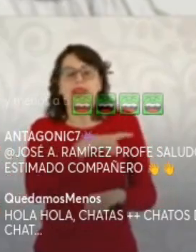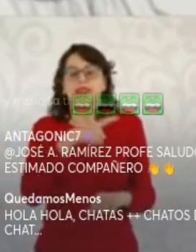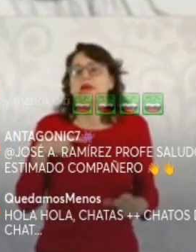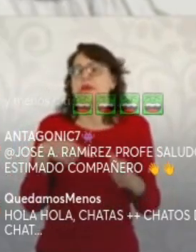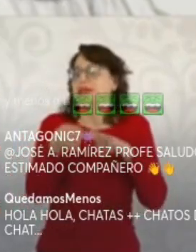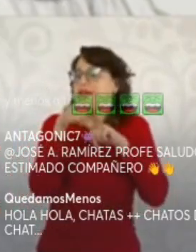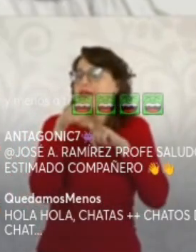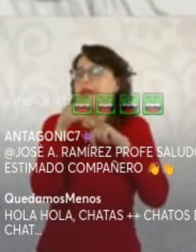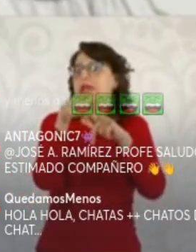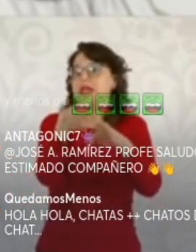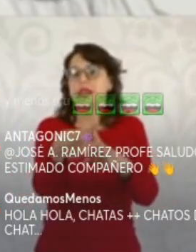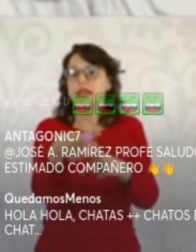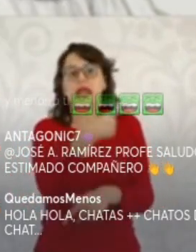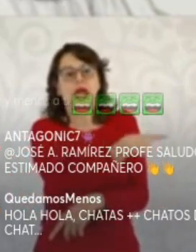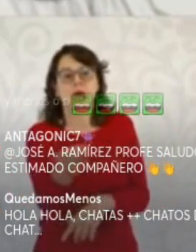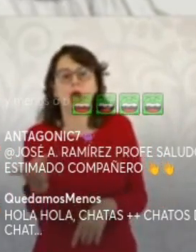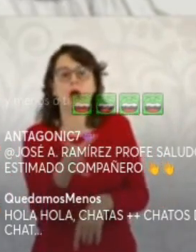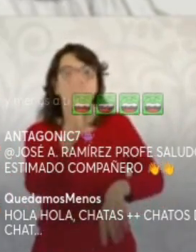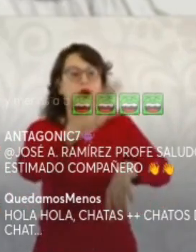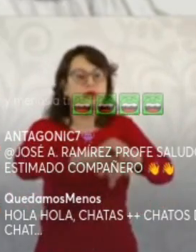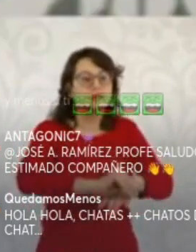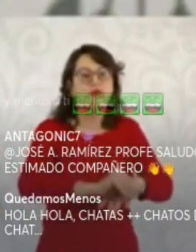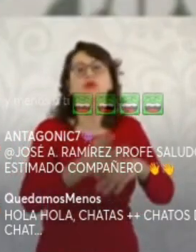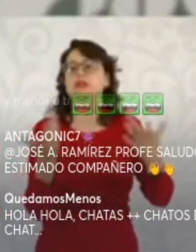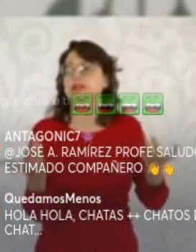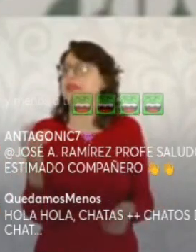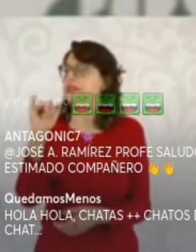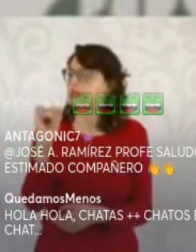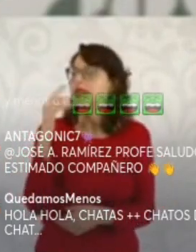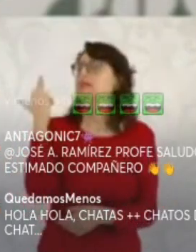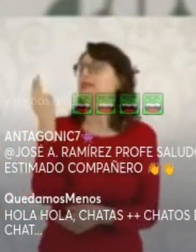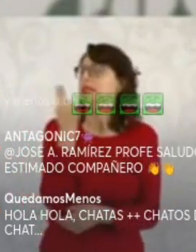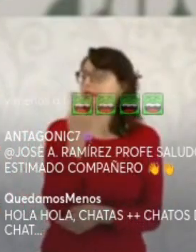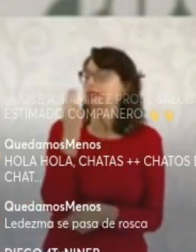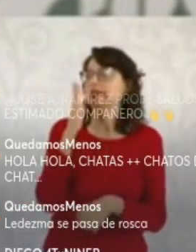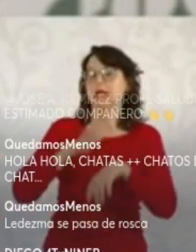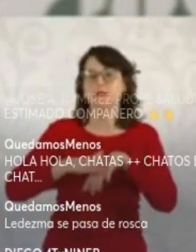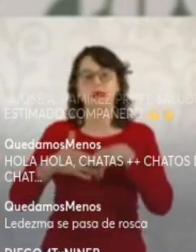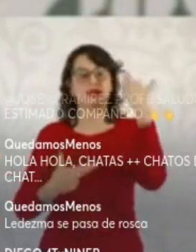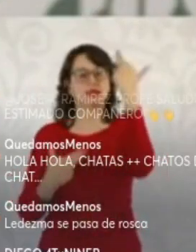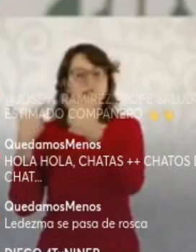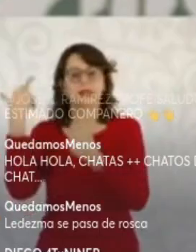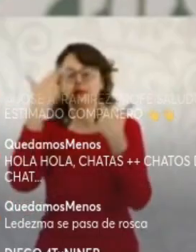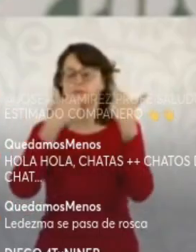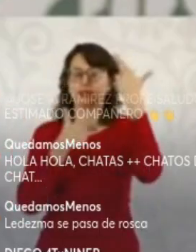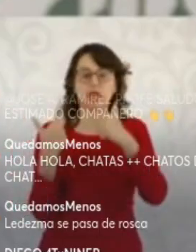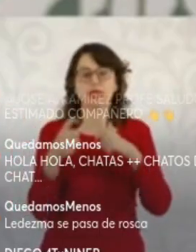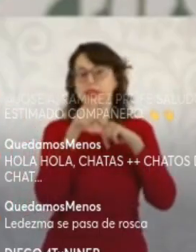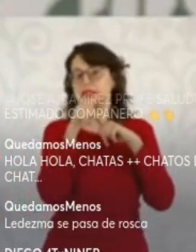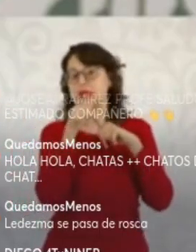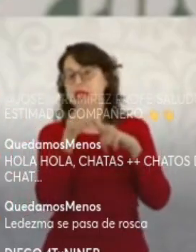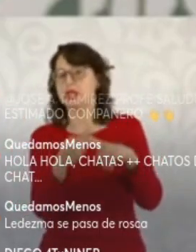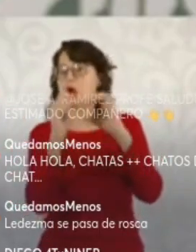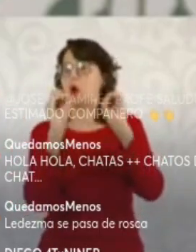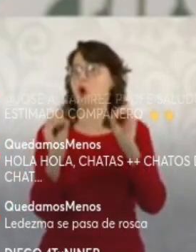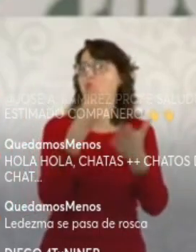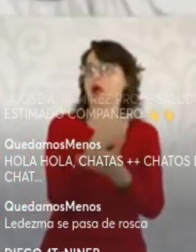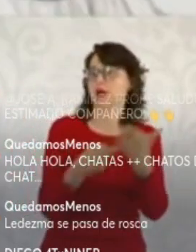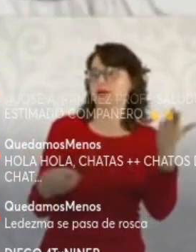concesiones que actualmente existe, tiene que revisarse a profundidad si es factible o no es factible. Por